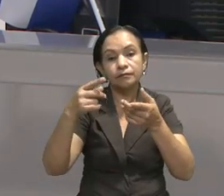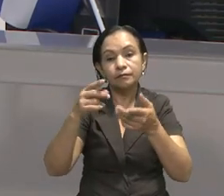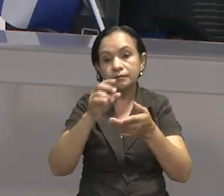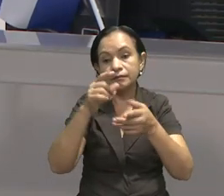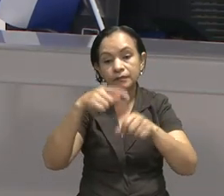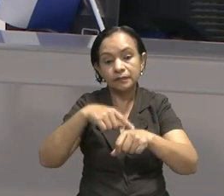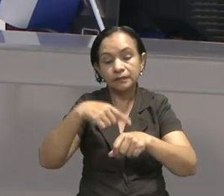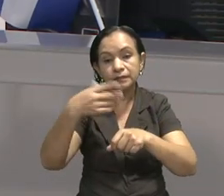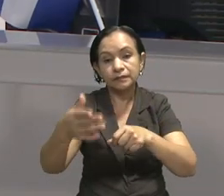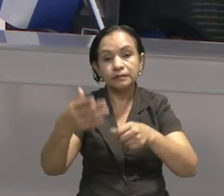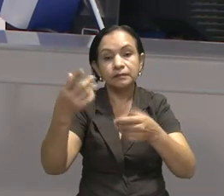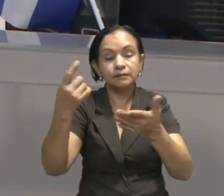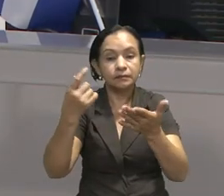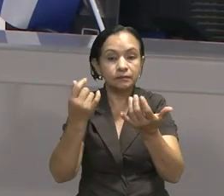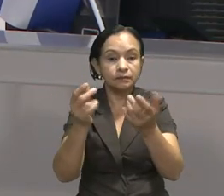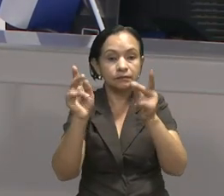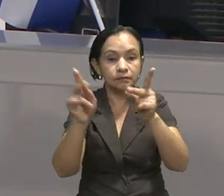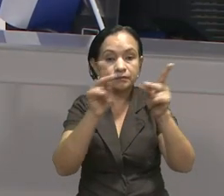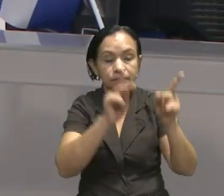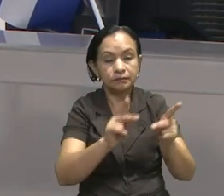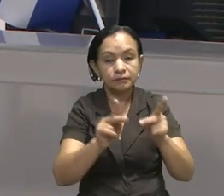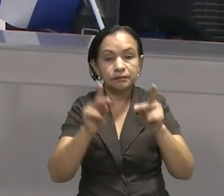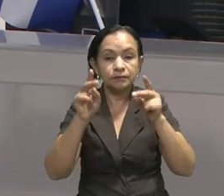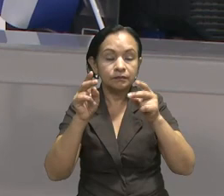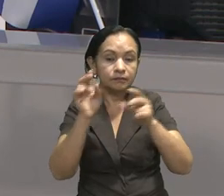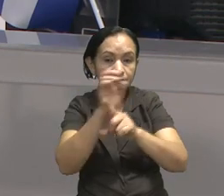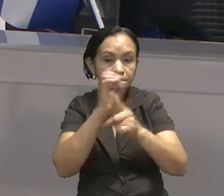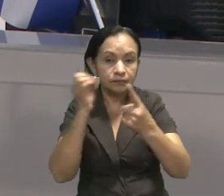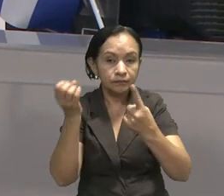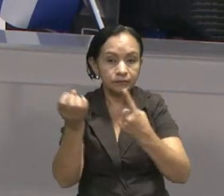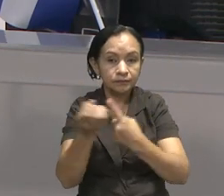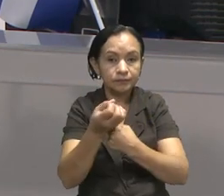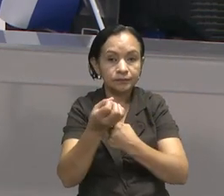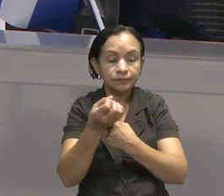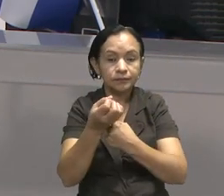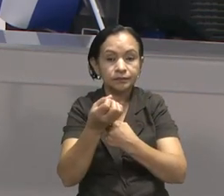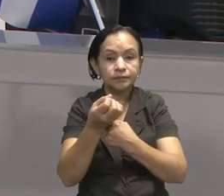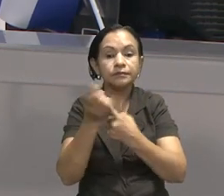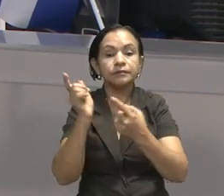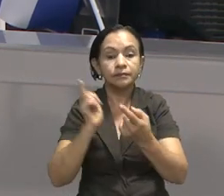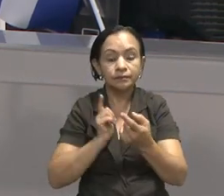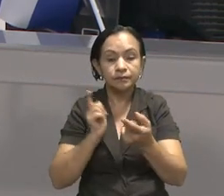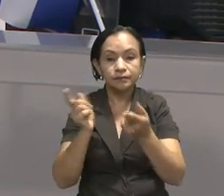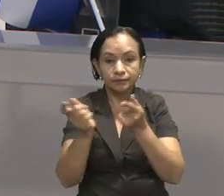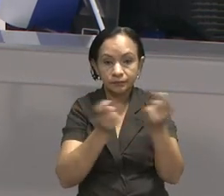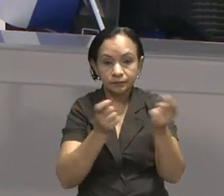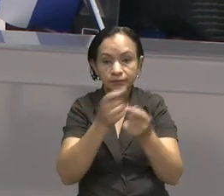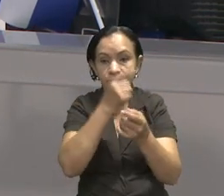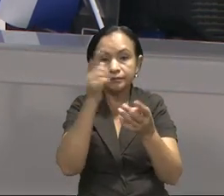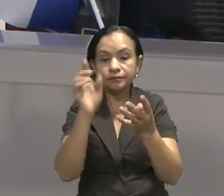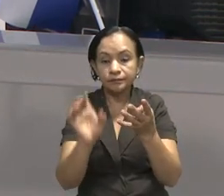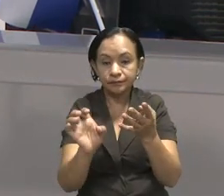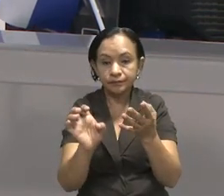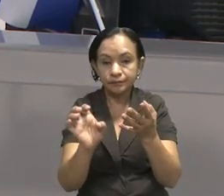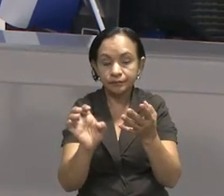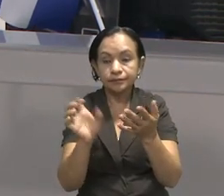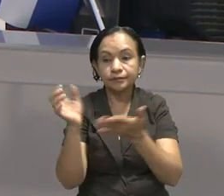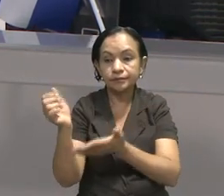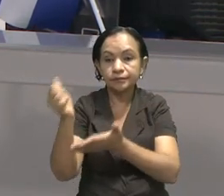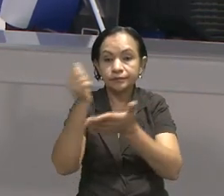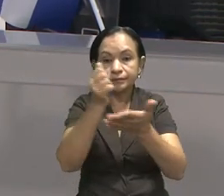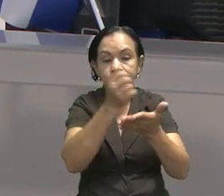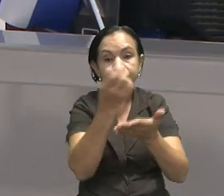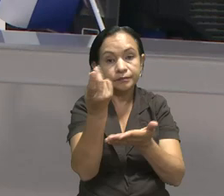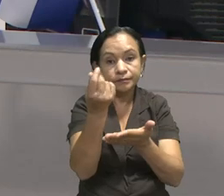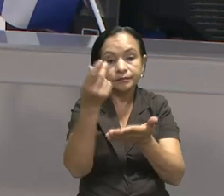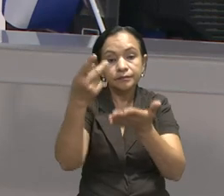las infracciones en que incurran las personas naturales o jurídicas sujetos a su regulación. E, aportes que le